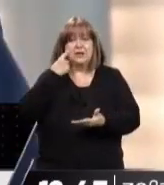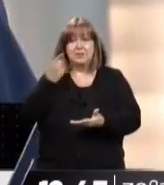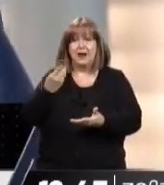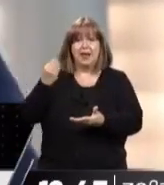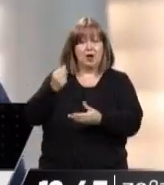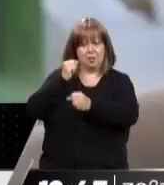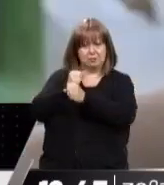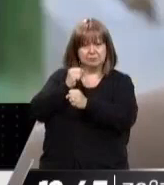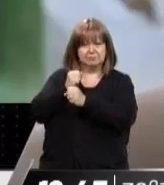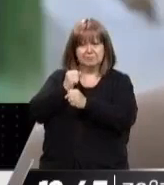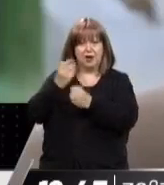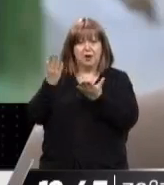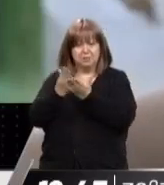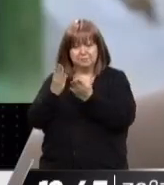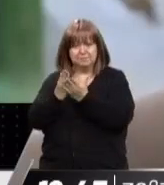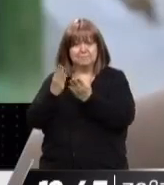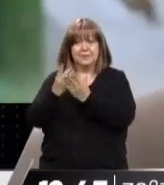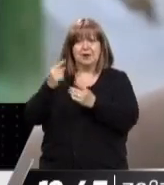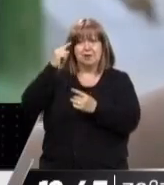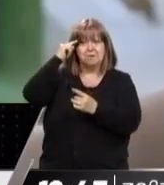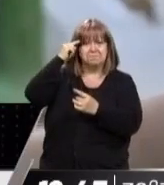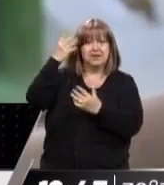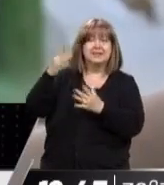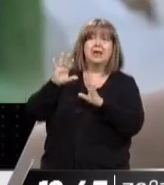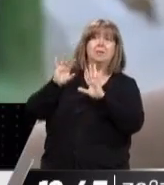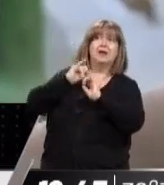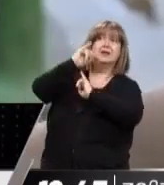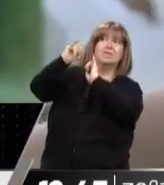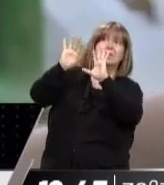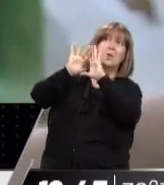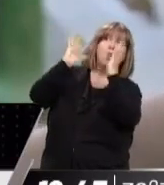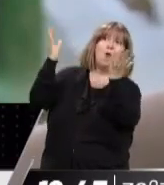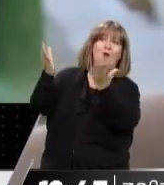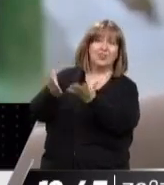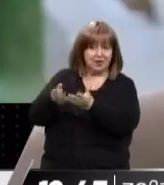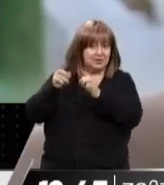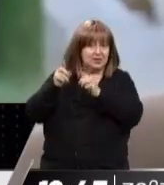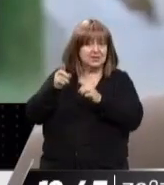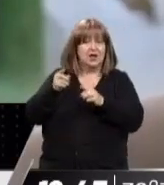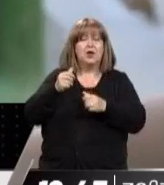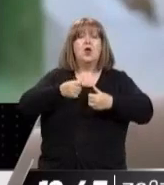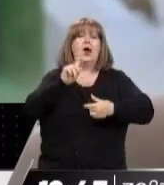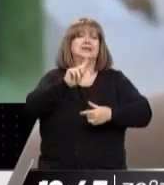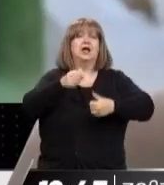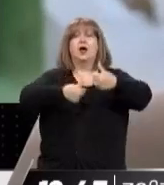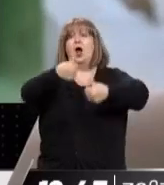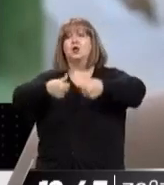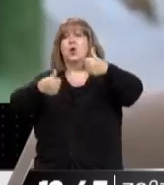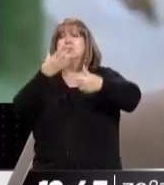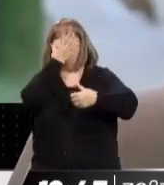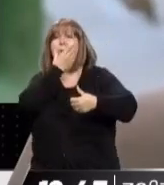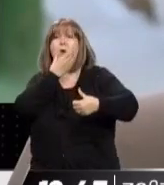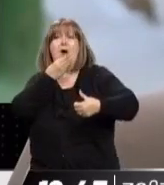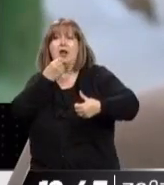y a nivel mundial, sí, a nivel global, nuestra cultura. Así que ahí pueden ver que esto no es un concurso de belleza, sino que